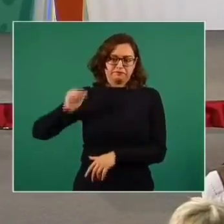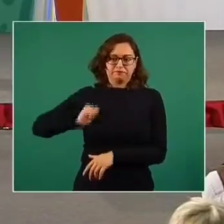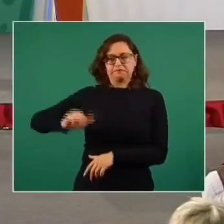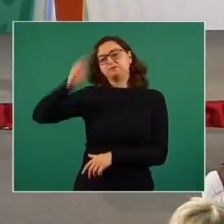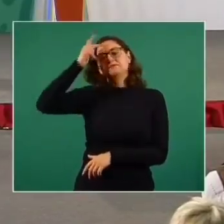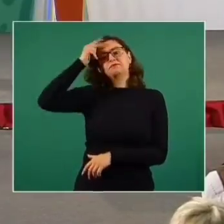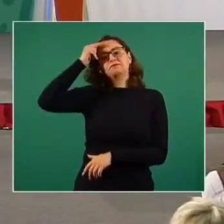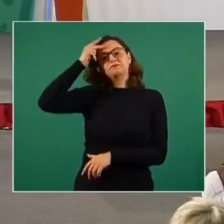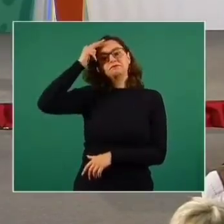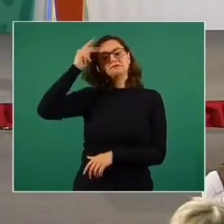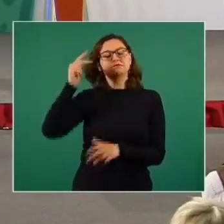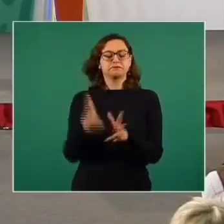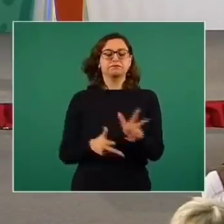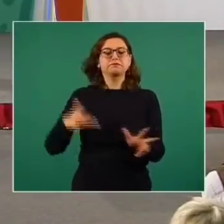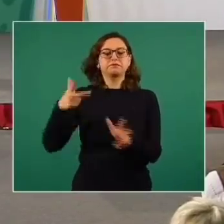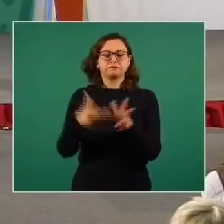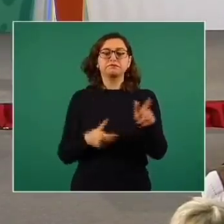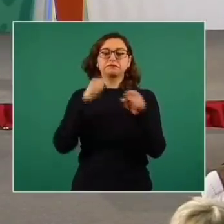época de porfirio